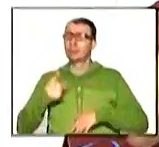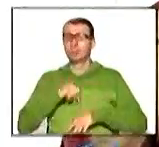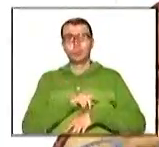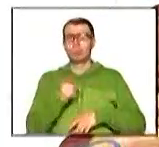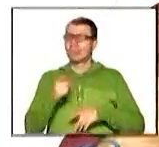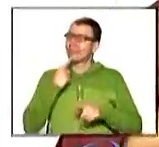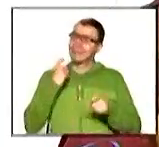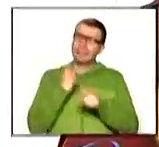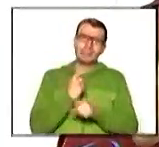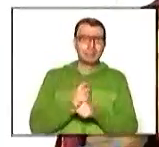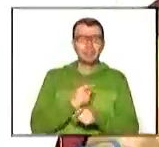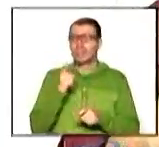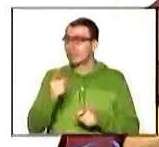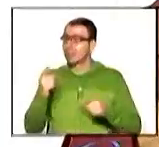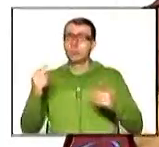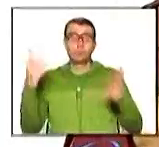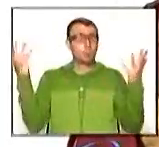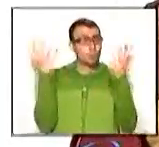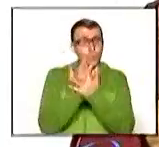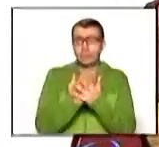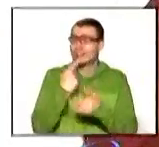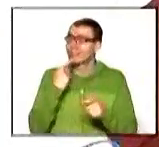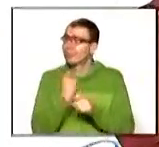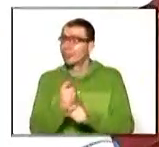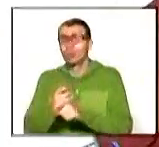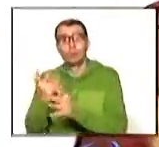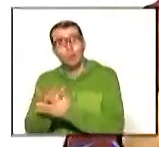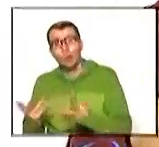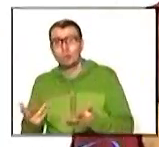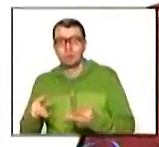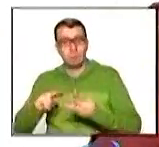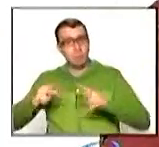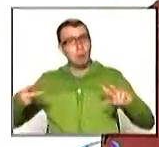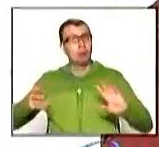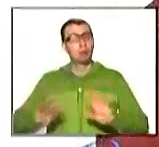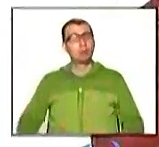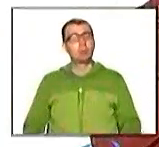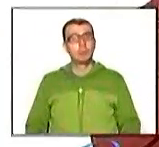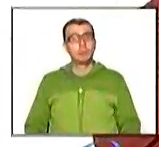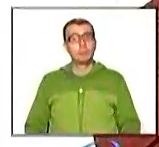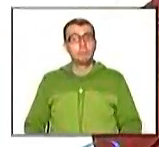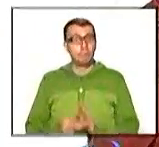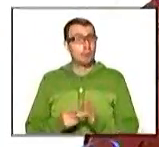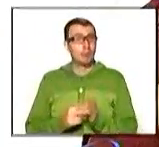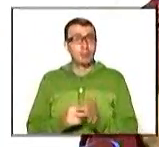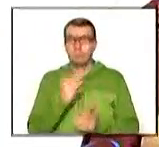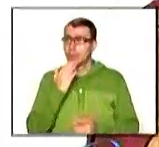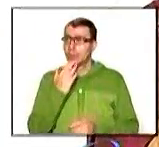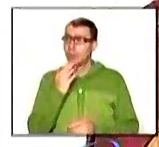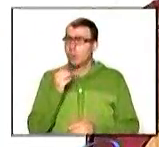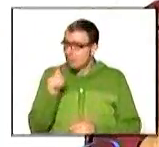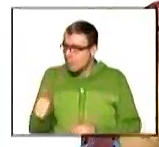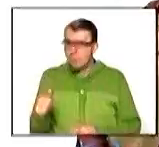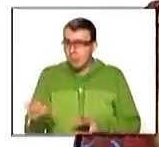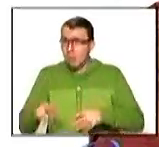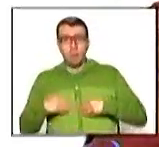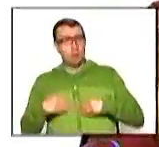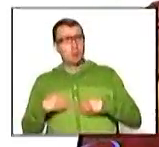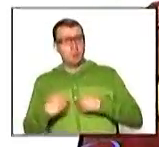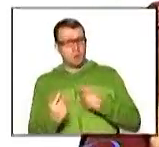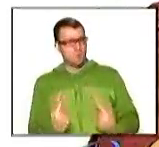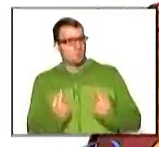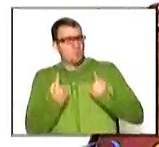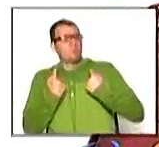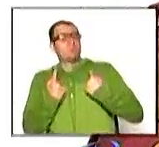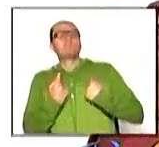con cosas con lo contrario a esto? Es decir, no tome nada personal, y resulta que nosotros nos